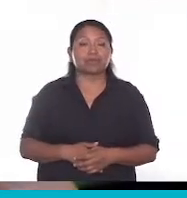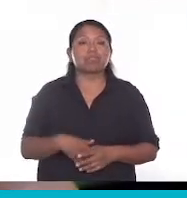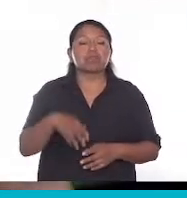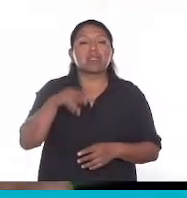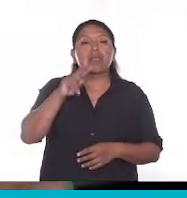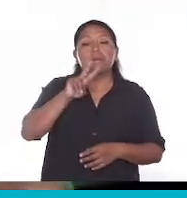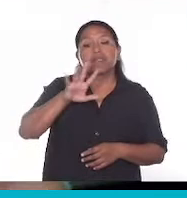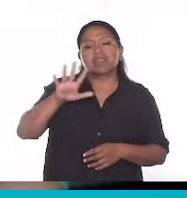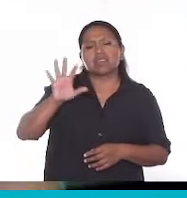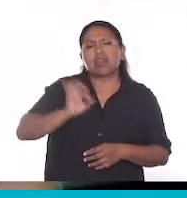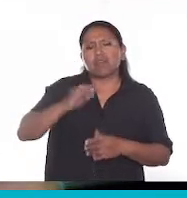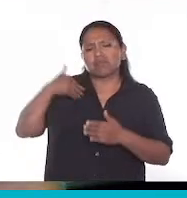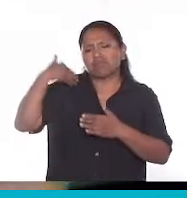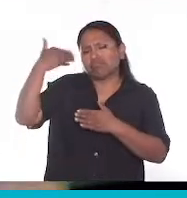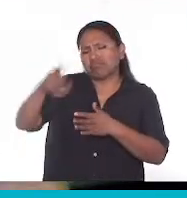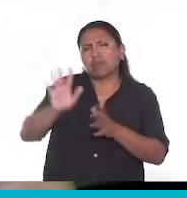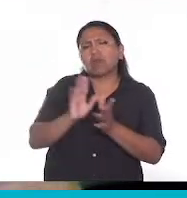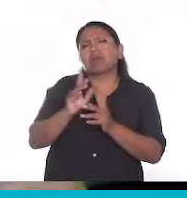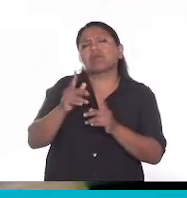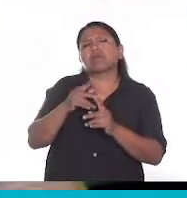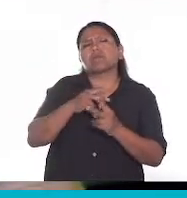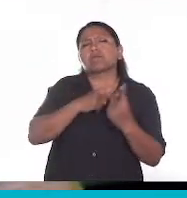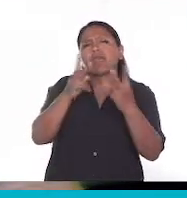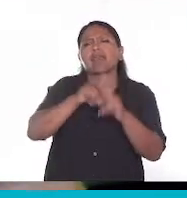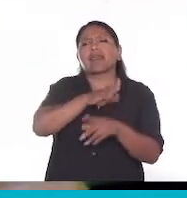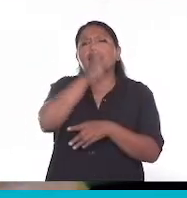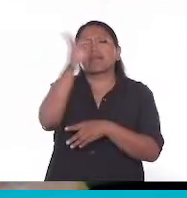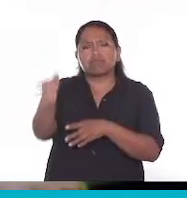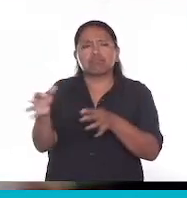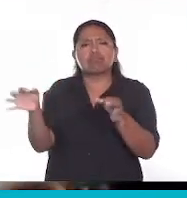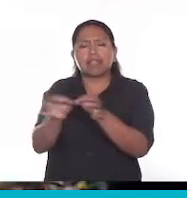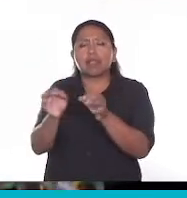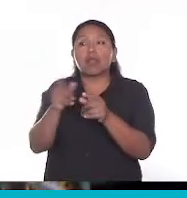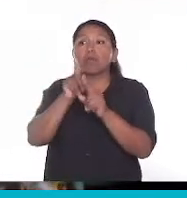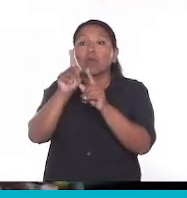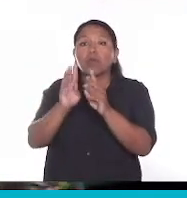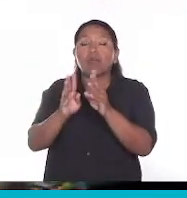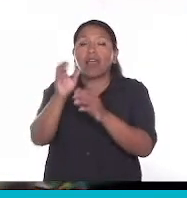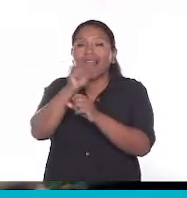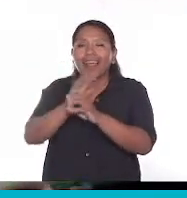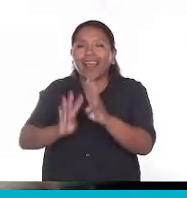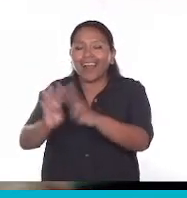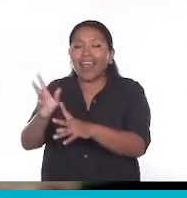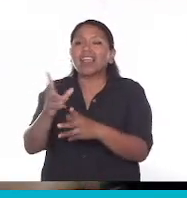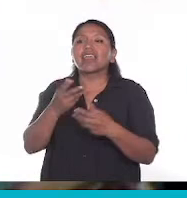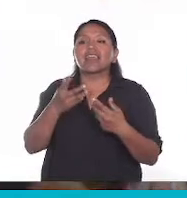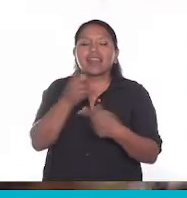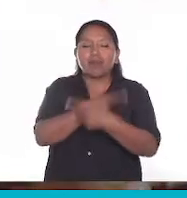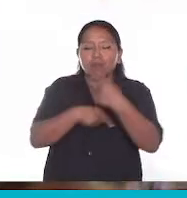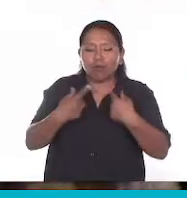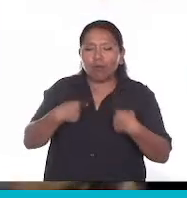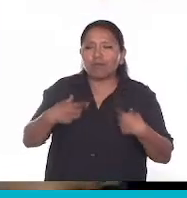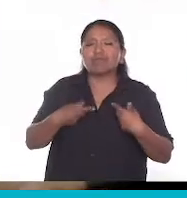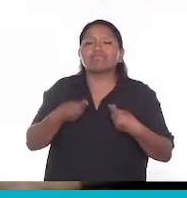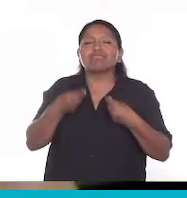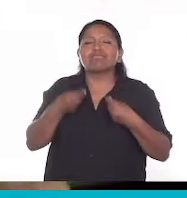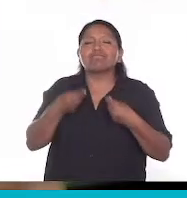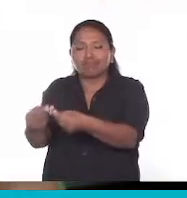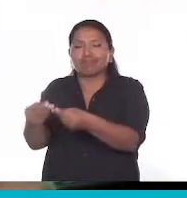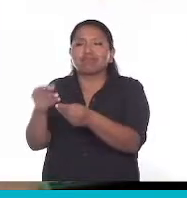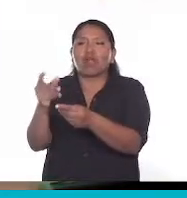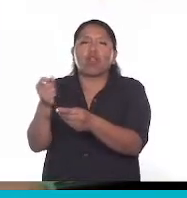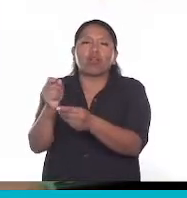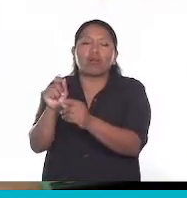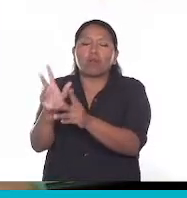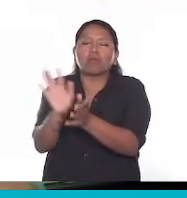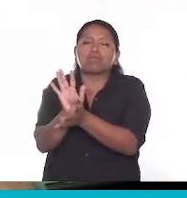25 años después, en uno de sus viajes de regreso a la isla, volvió a esa granja y devolvió a sus dueños esa prenda, generando también un lazo, como